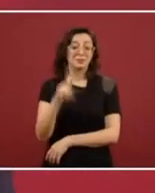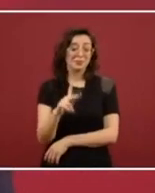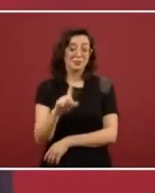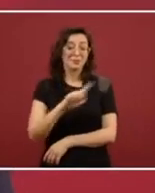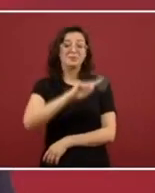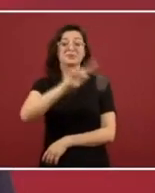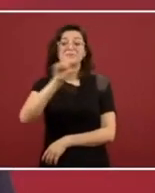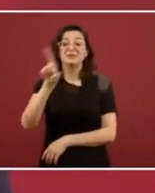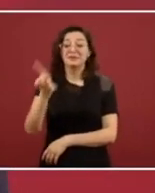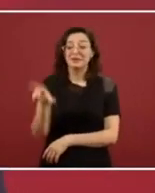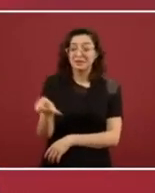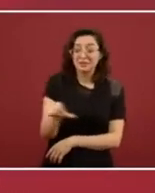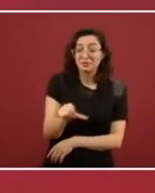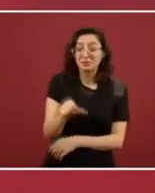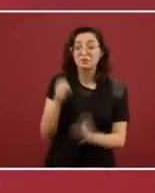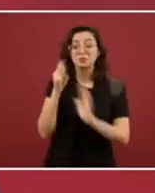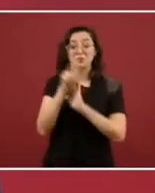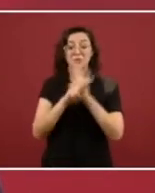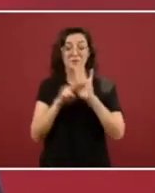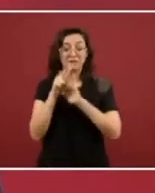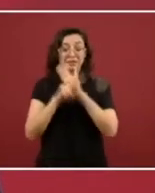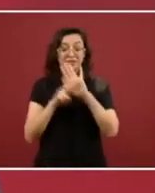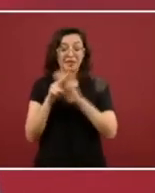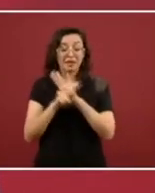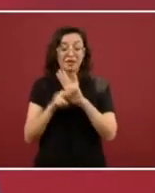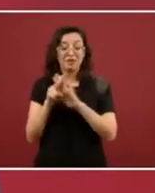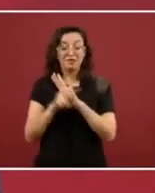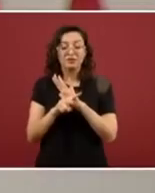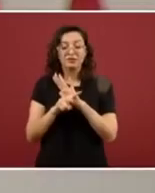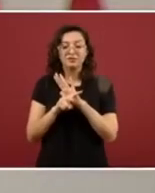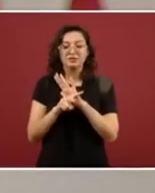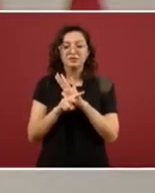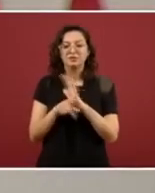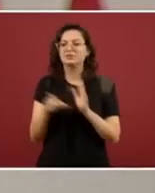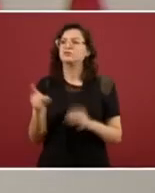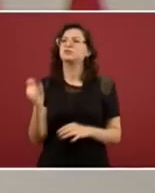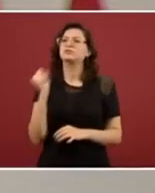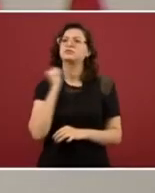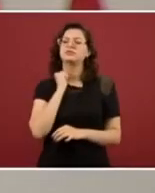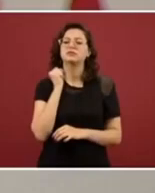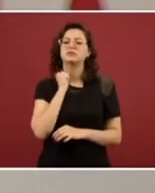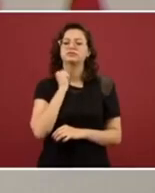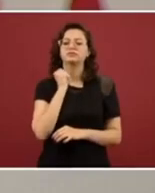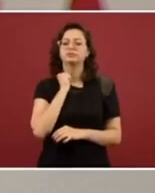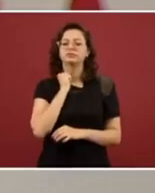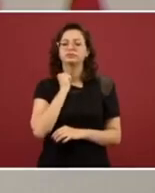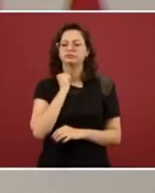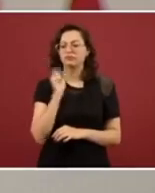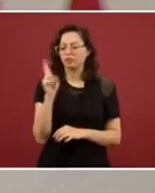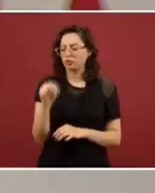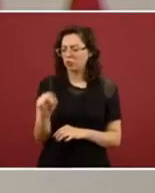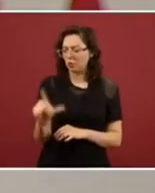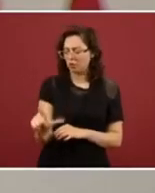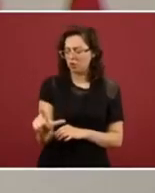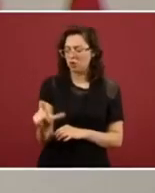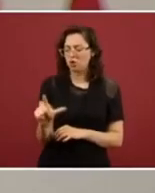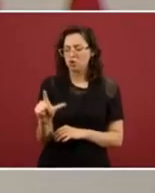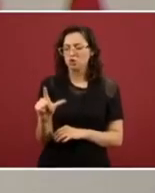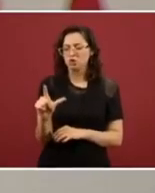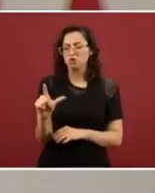Circularon efectivamente videos, me parece que es un senador, creo que de Nuevo León o algo así,